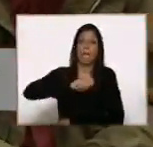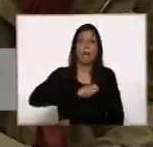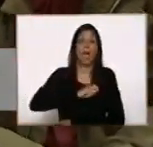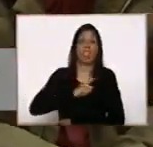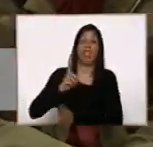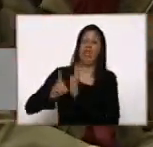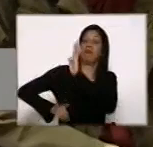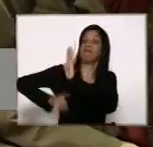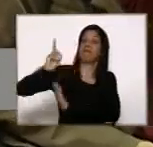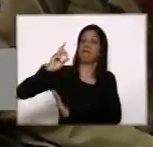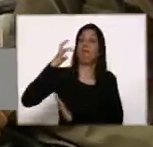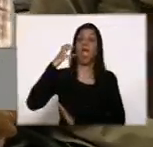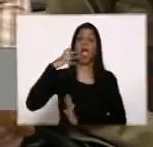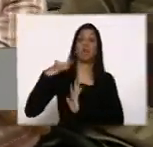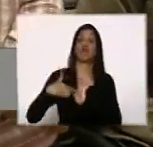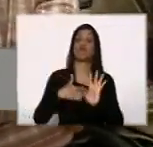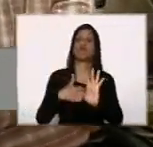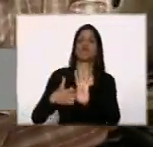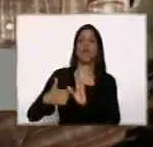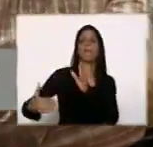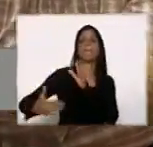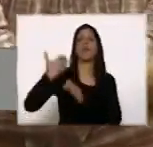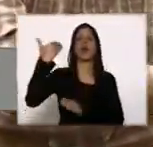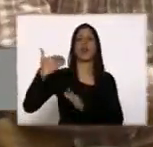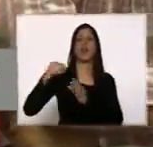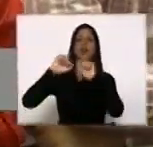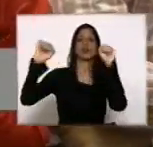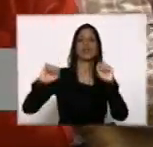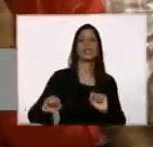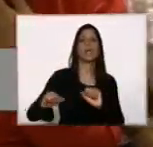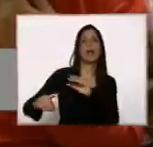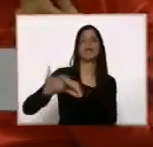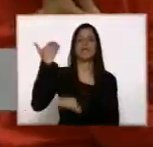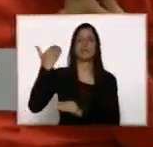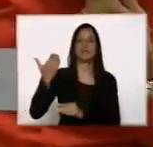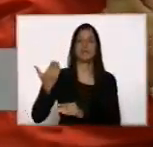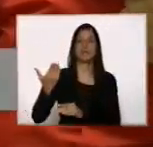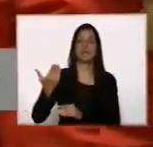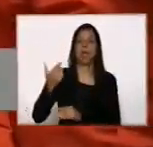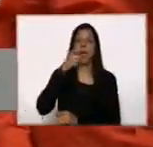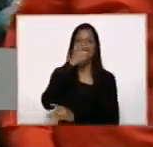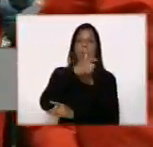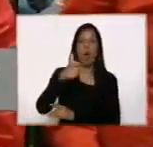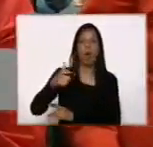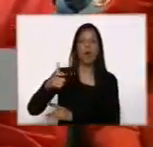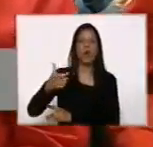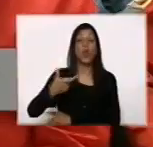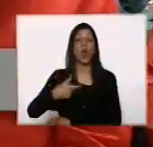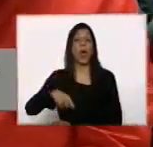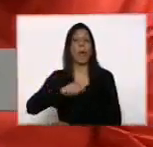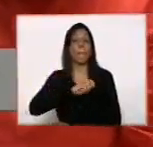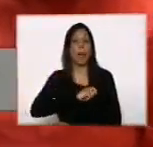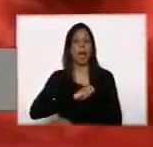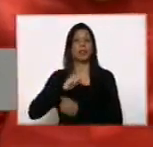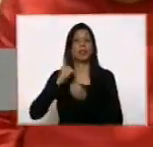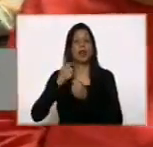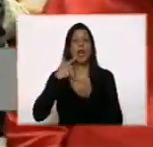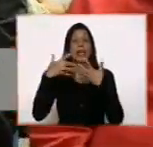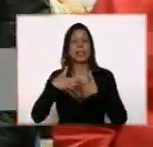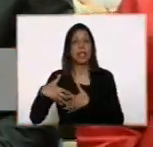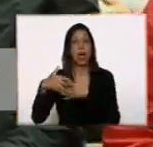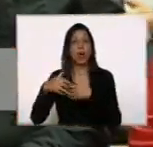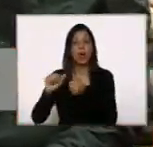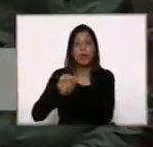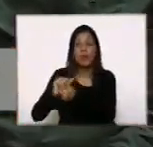próspero, mejor dicho, el país no, el modelo, el sistema, porque no tenemos nada contra el pueblo heroico, trabajador de Estados Unidos, ese pueblo